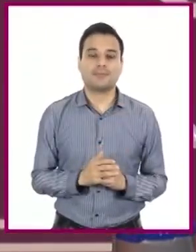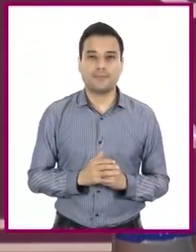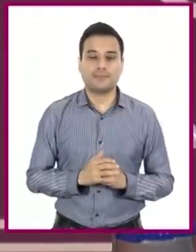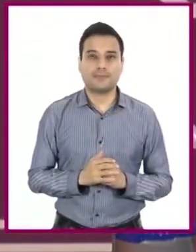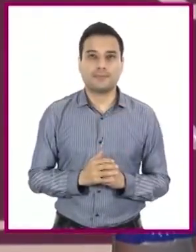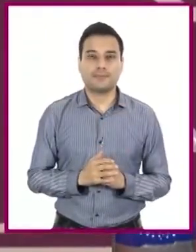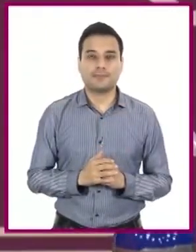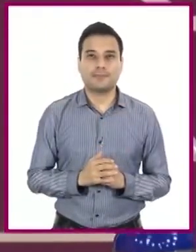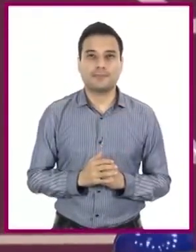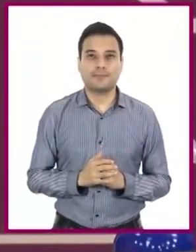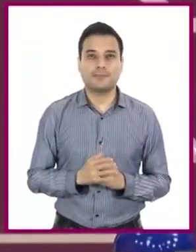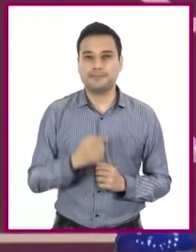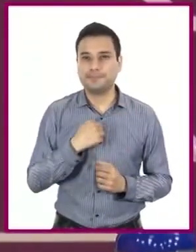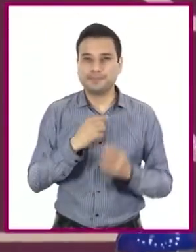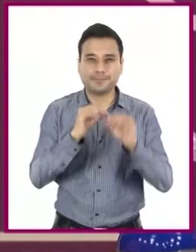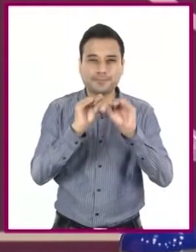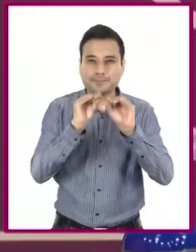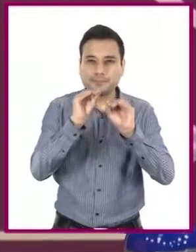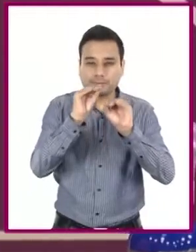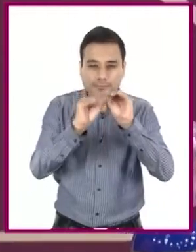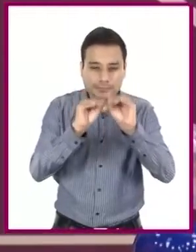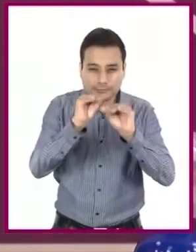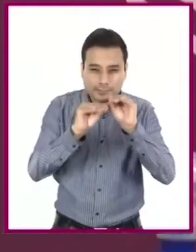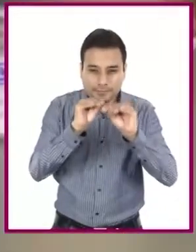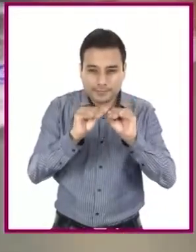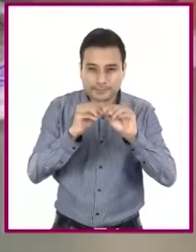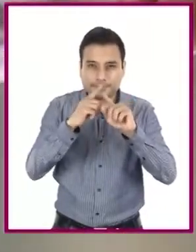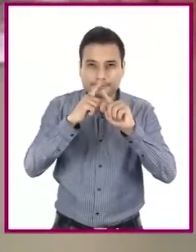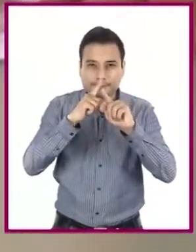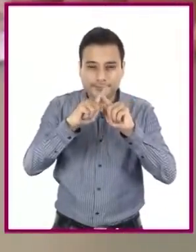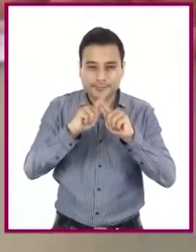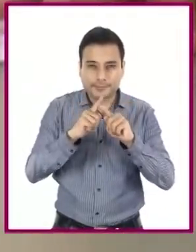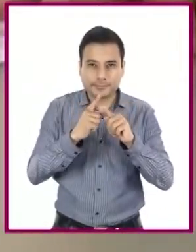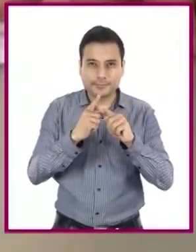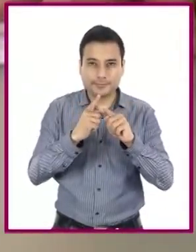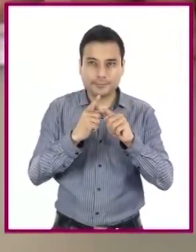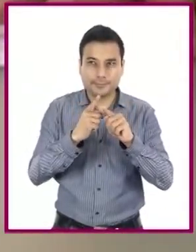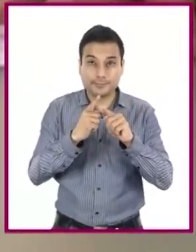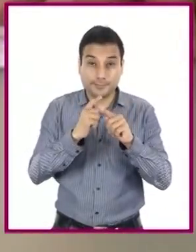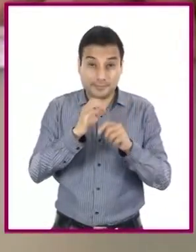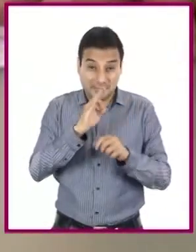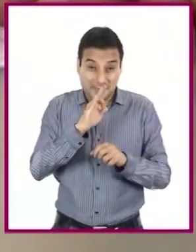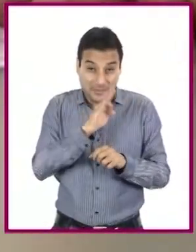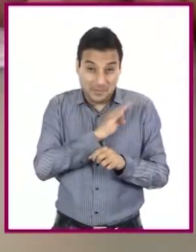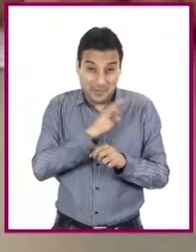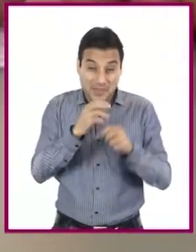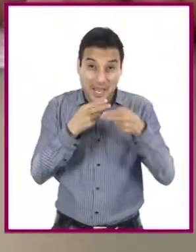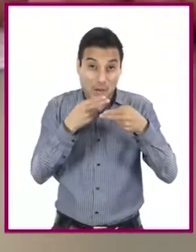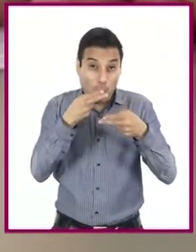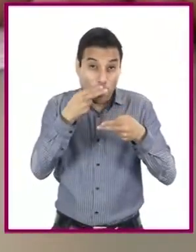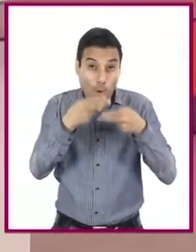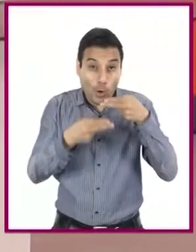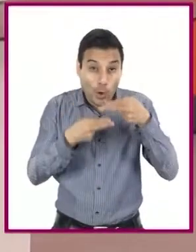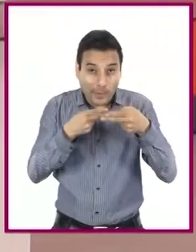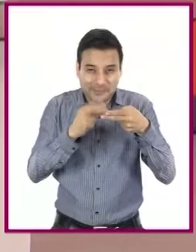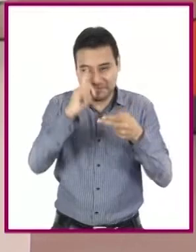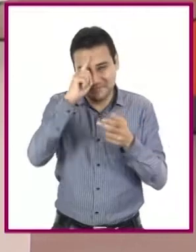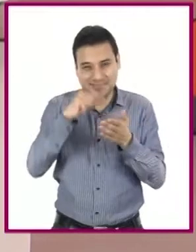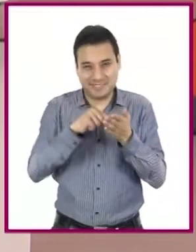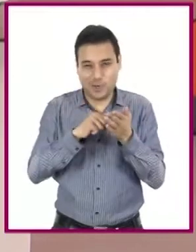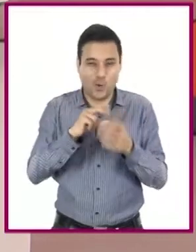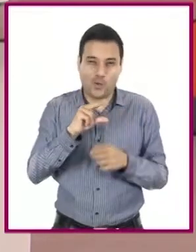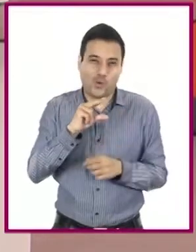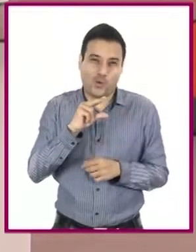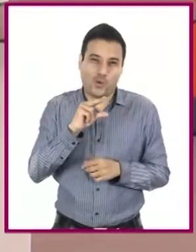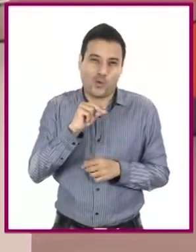Yo aquí voy a poner... Bueno, no es algo que pueda colocar una nube, pero creo que le va a dar buena